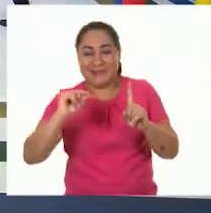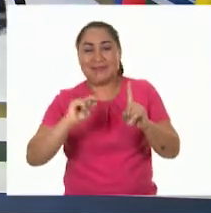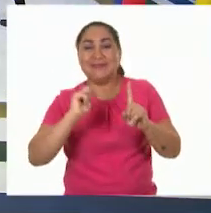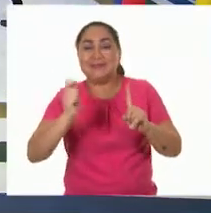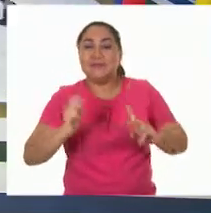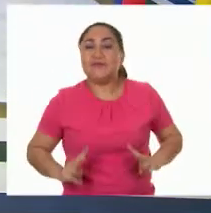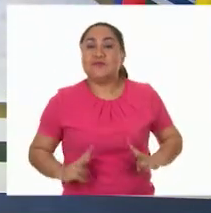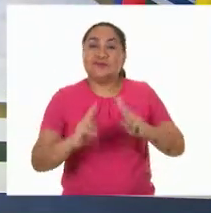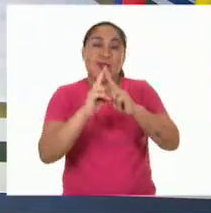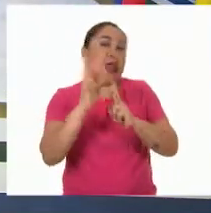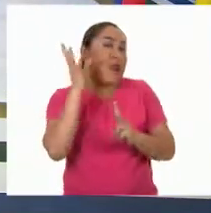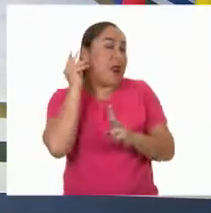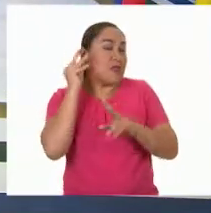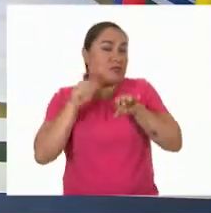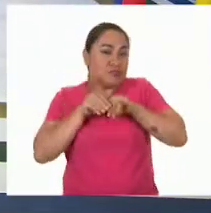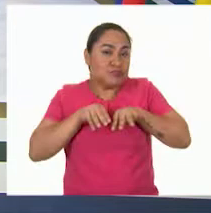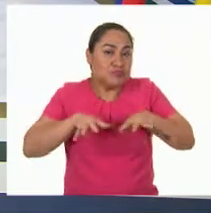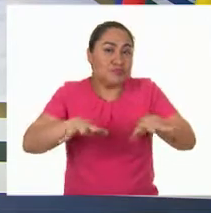que sí.